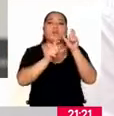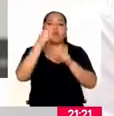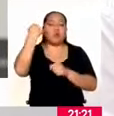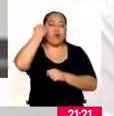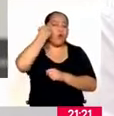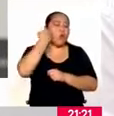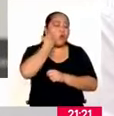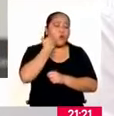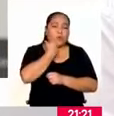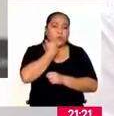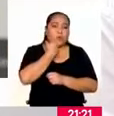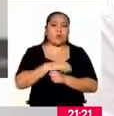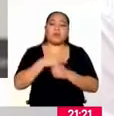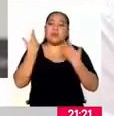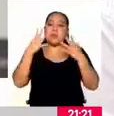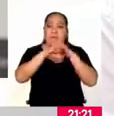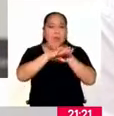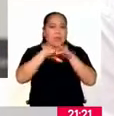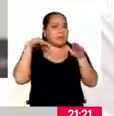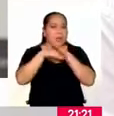policontusos, todos de alta.